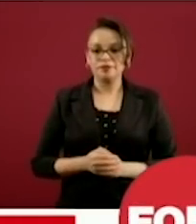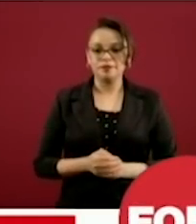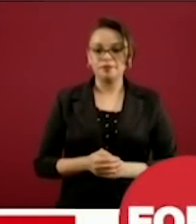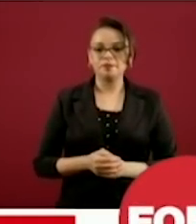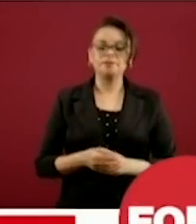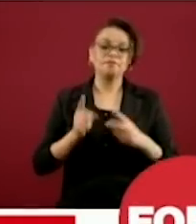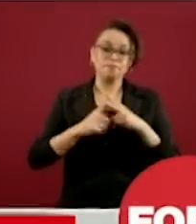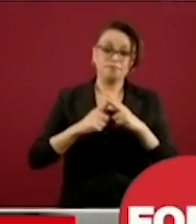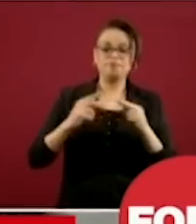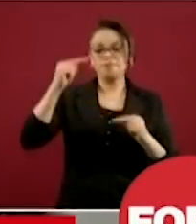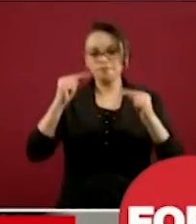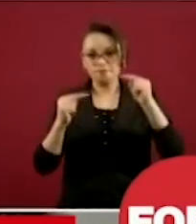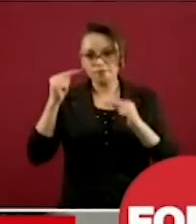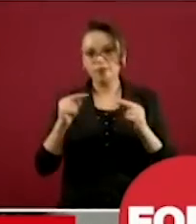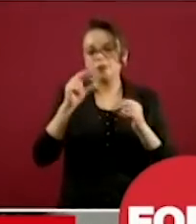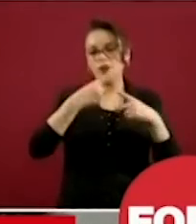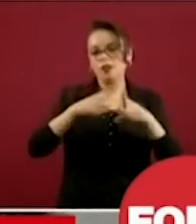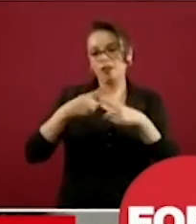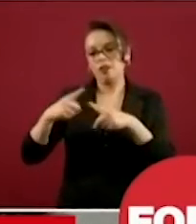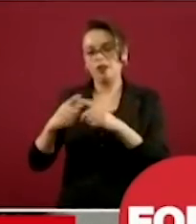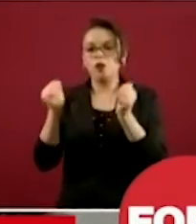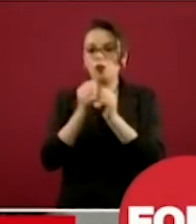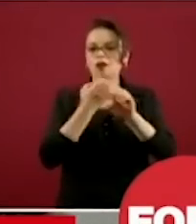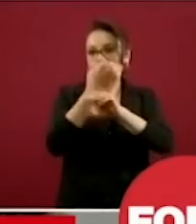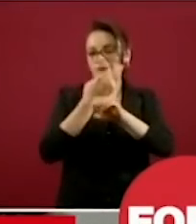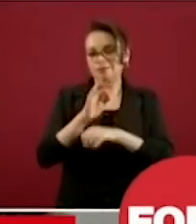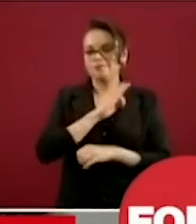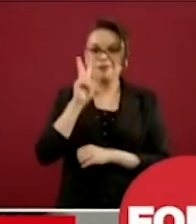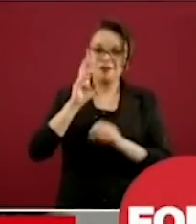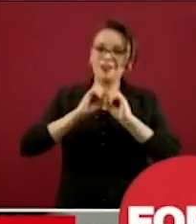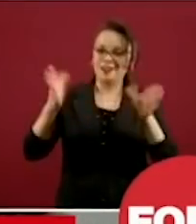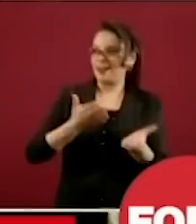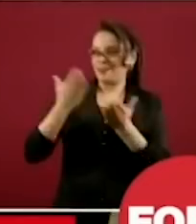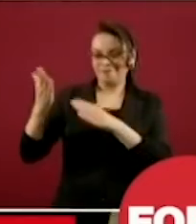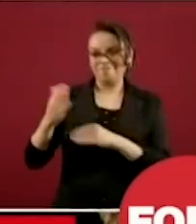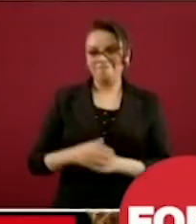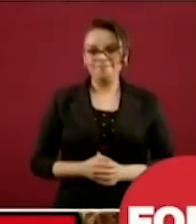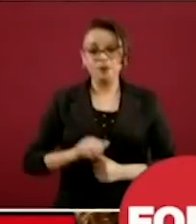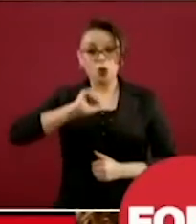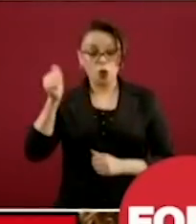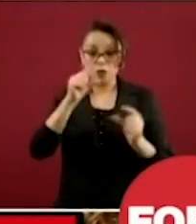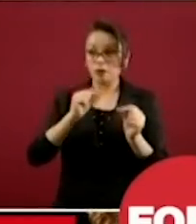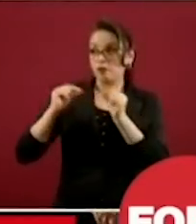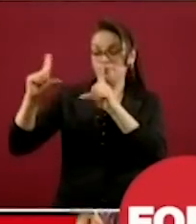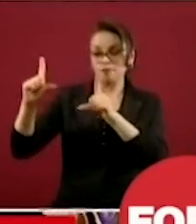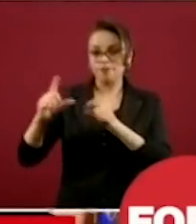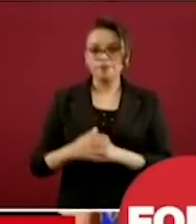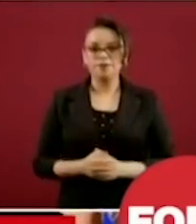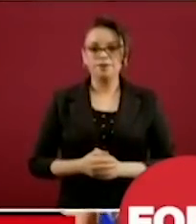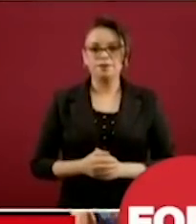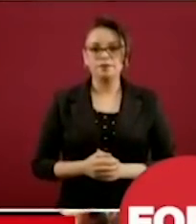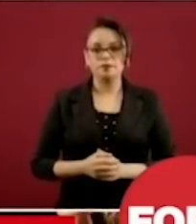varía en los diferentes estados, como ustedes lo pueden ver. En la siguiente diapositiva veremos la distribución